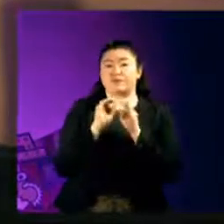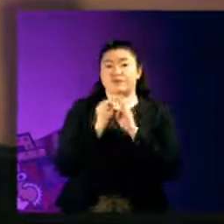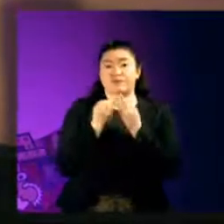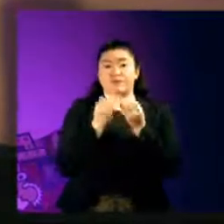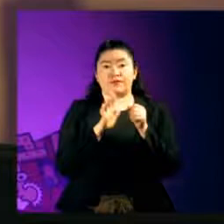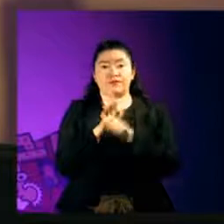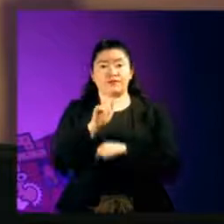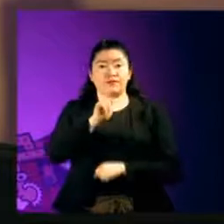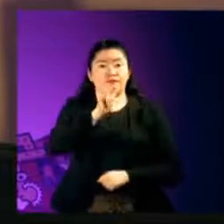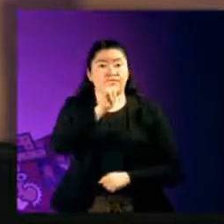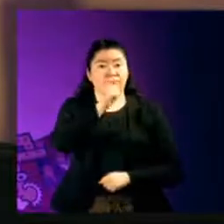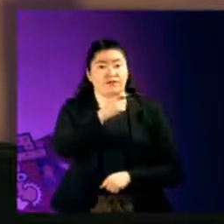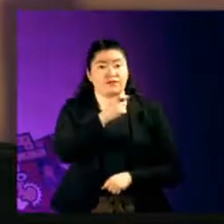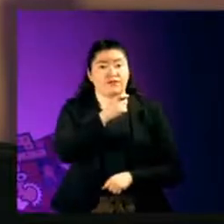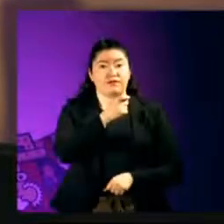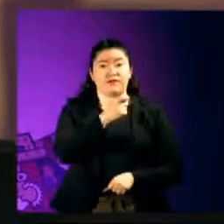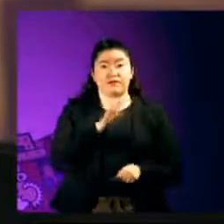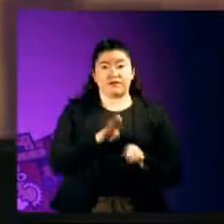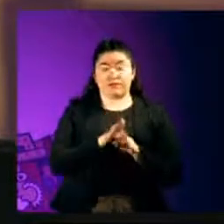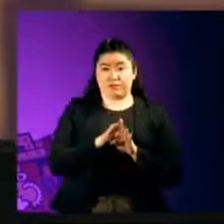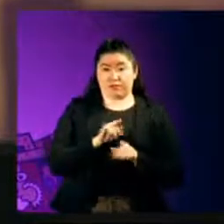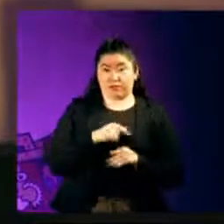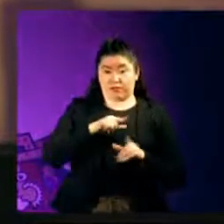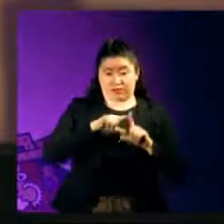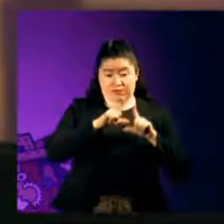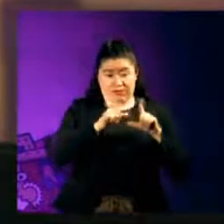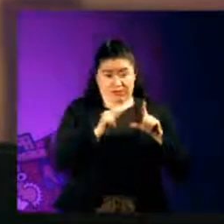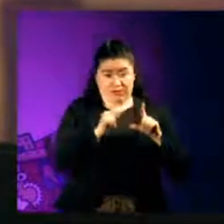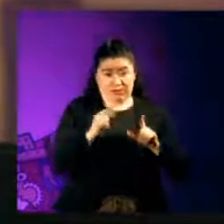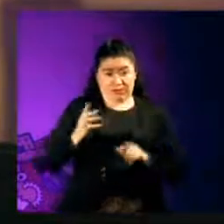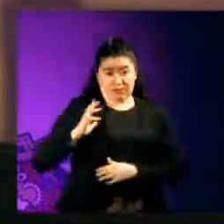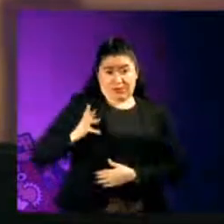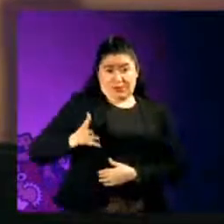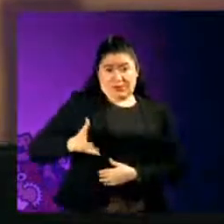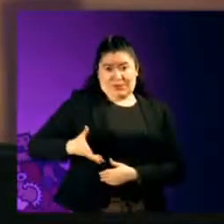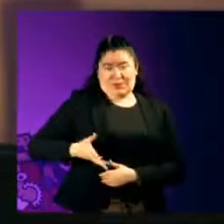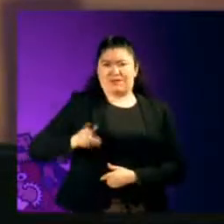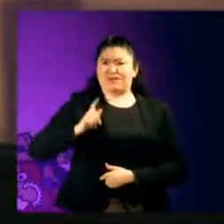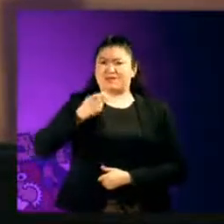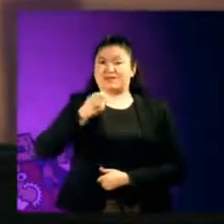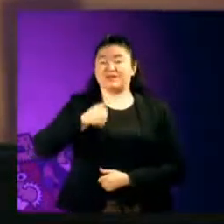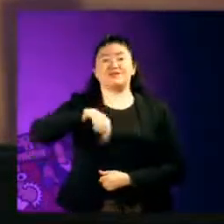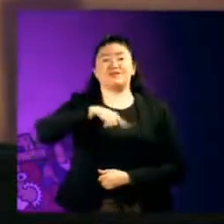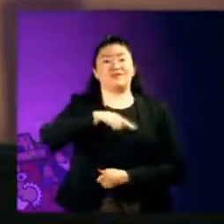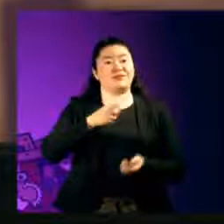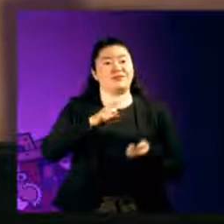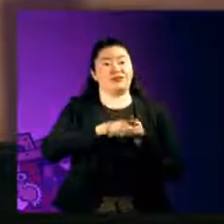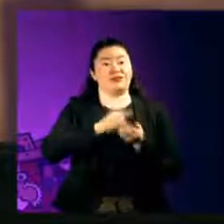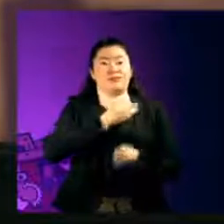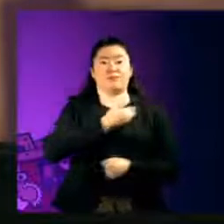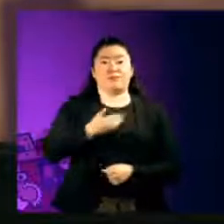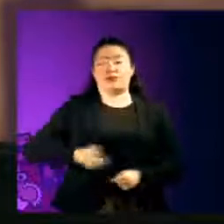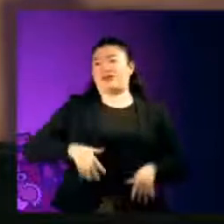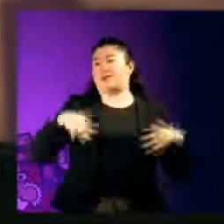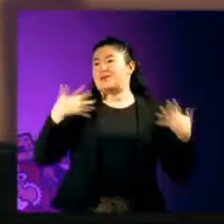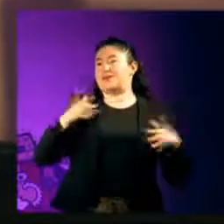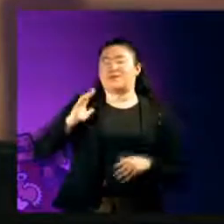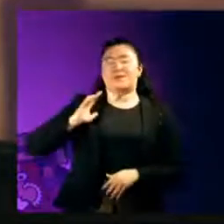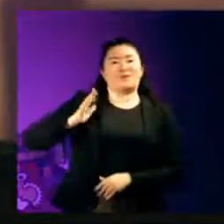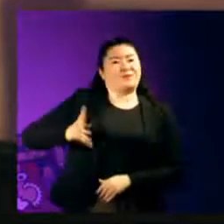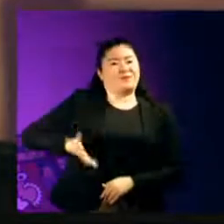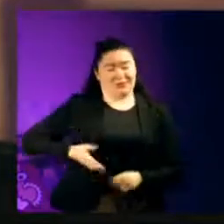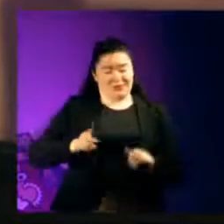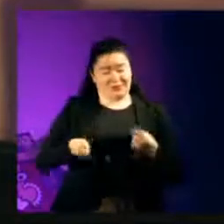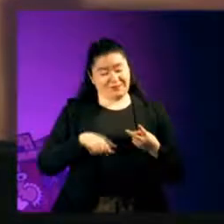tiene que ver con esto es un asunto de orgullo nacional digamos nosotros estamos orgullosos de el presidente que tenemos estamos